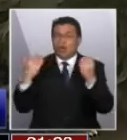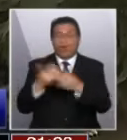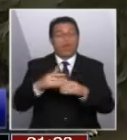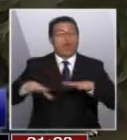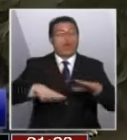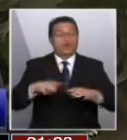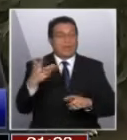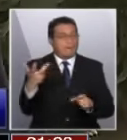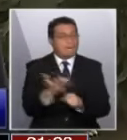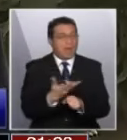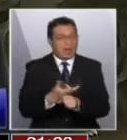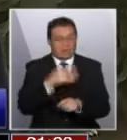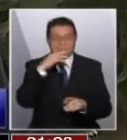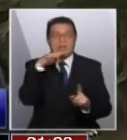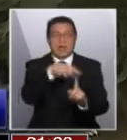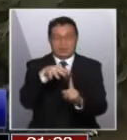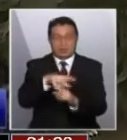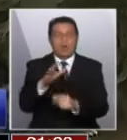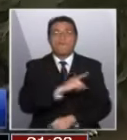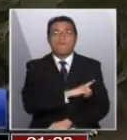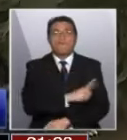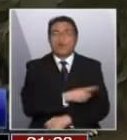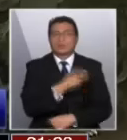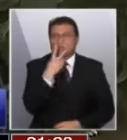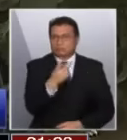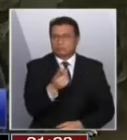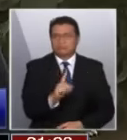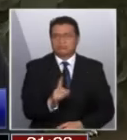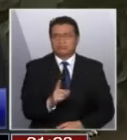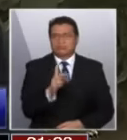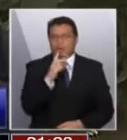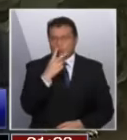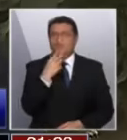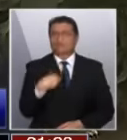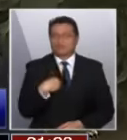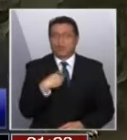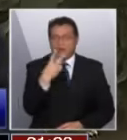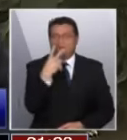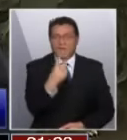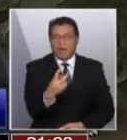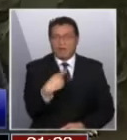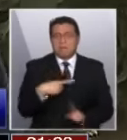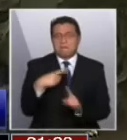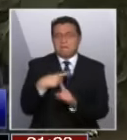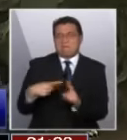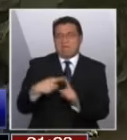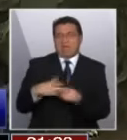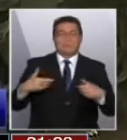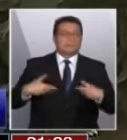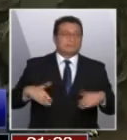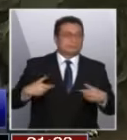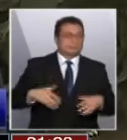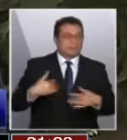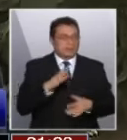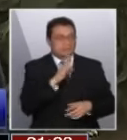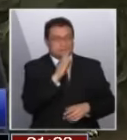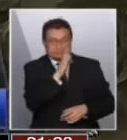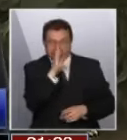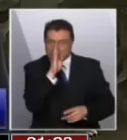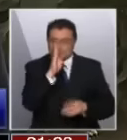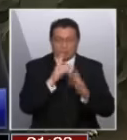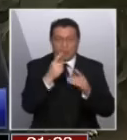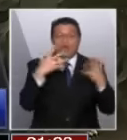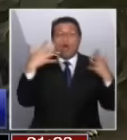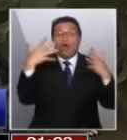irregulares y no veo Esa fuerza yo veo aquí medias tintas mediocridad Se